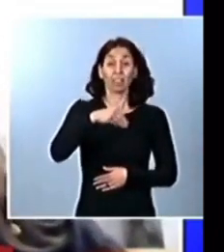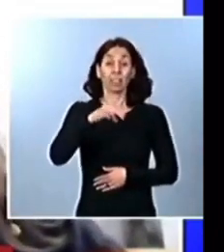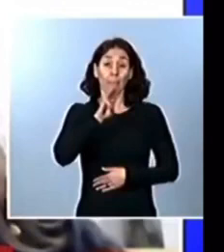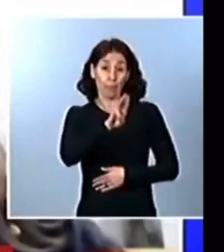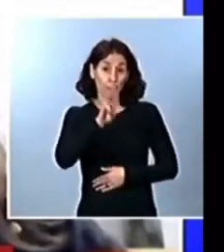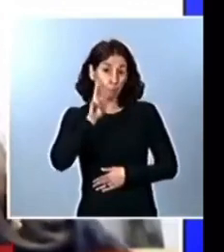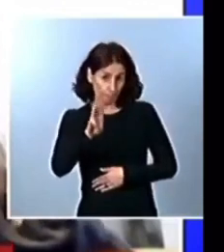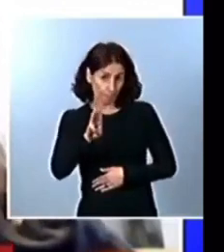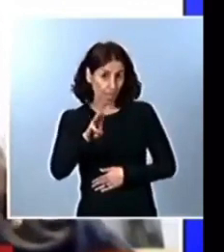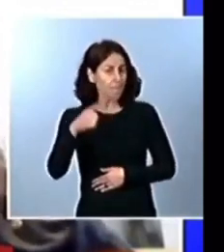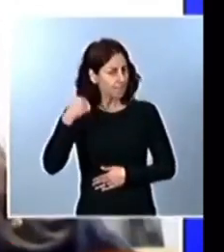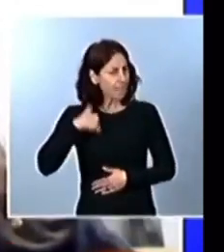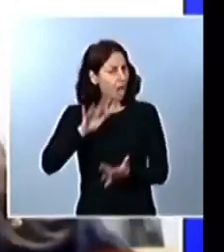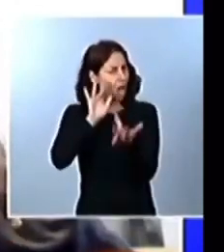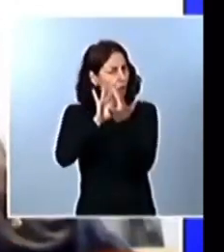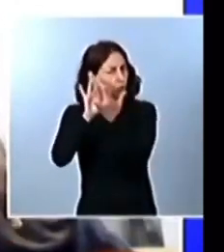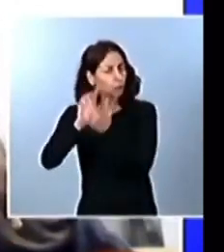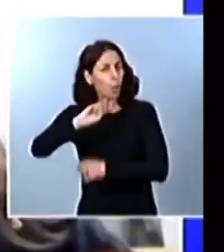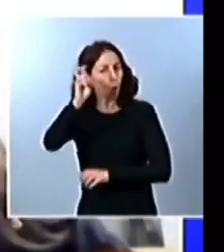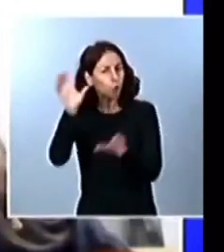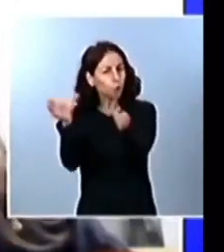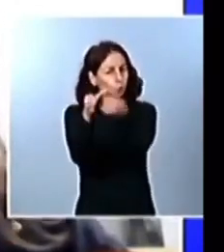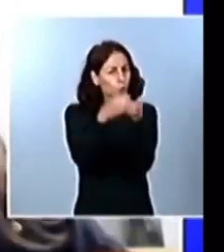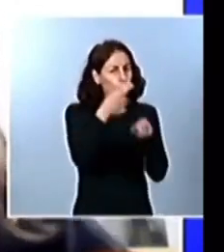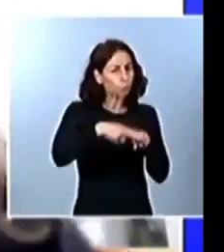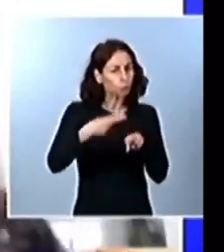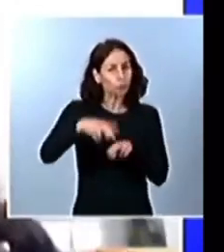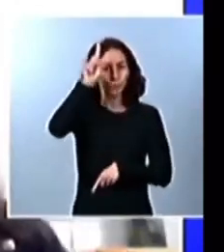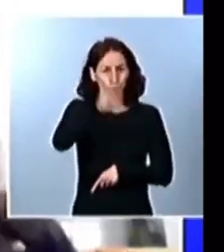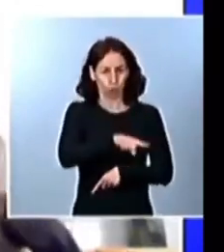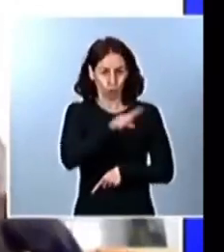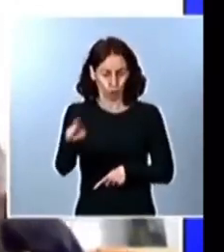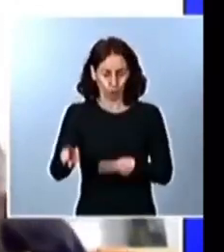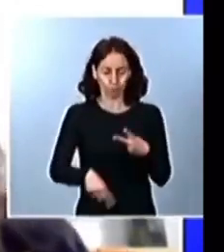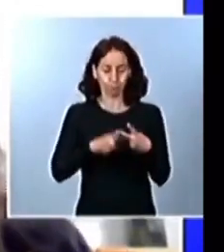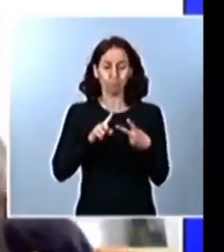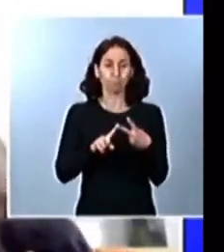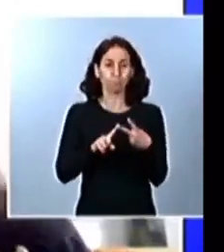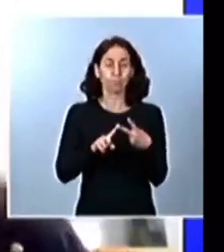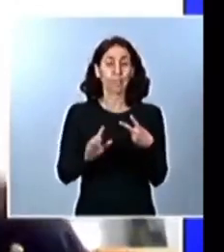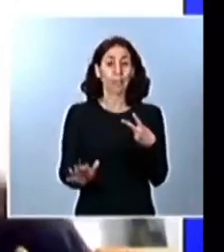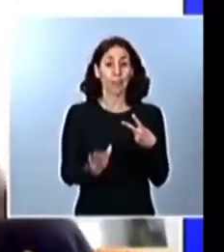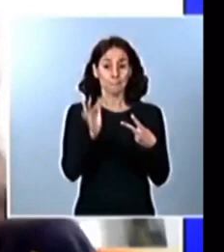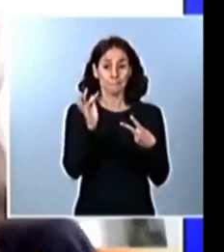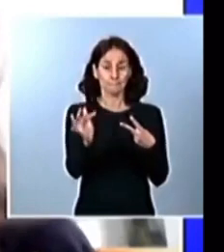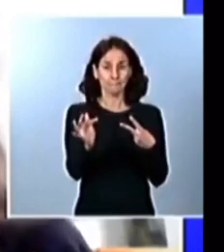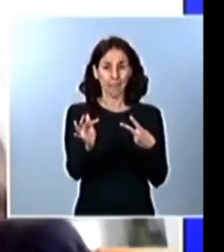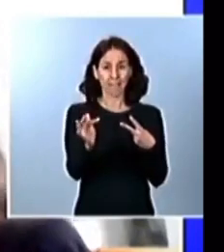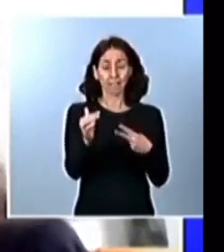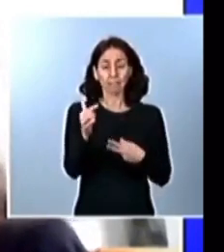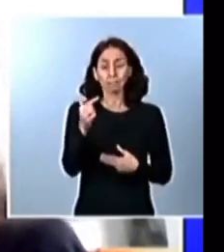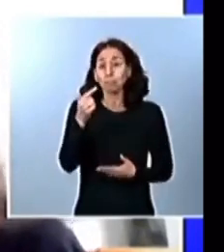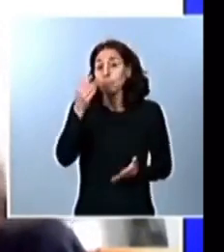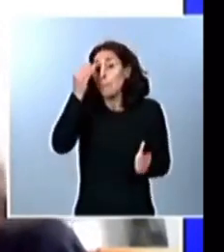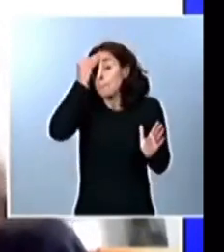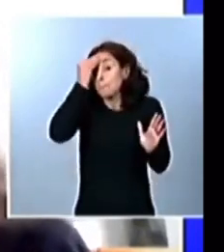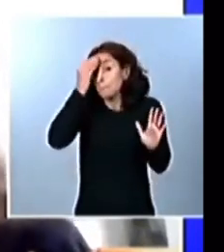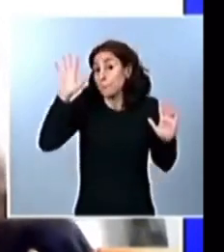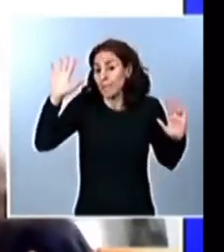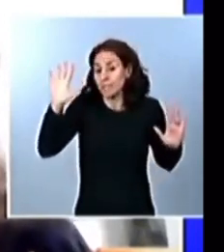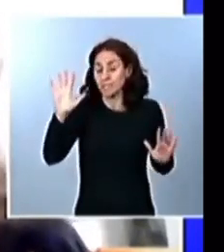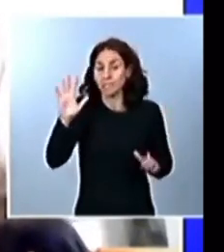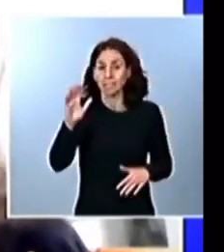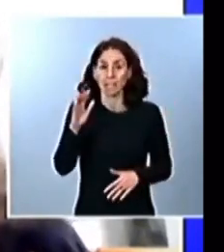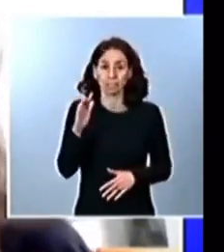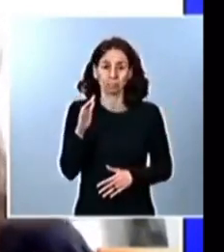formaciones y si se plantean establecer en un futuro, aunque hablan de que no